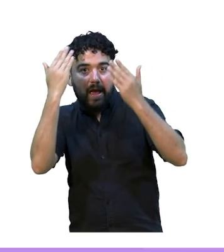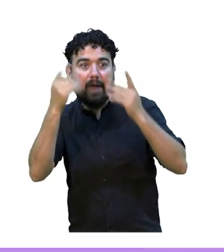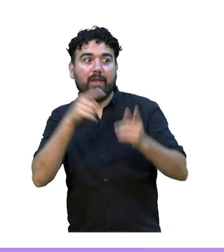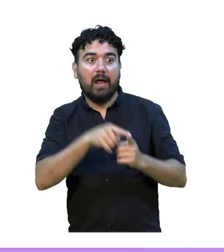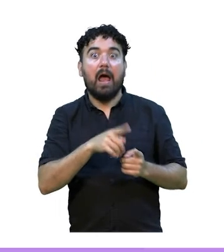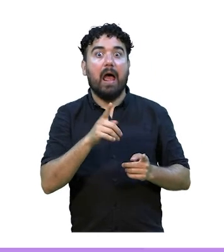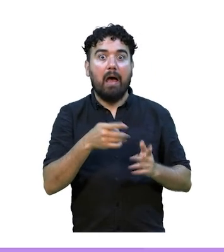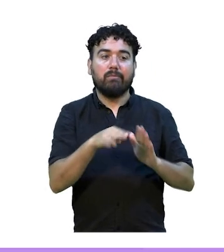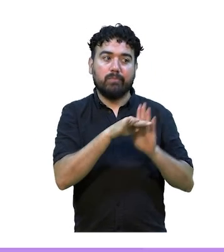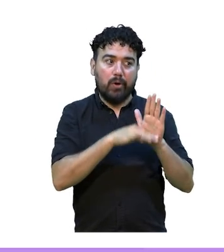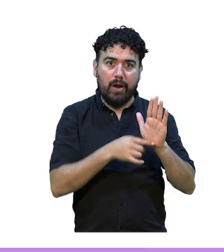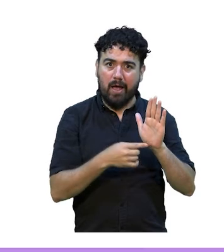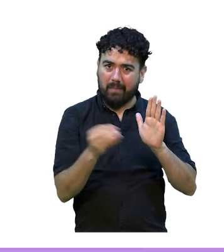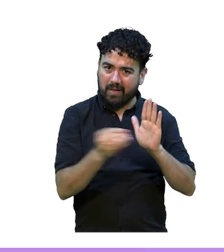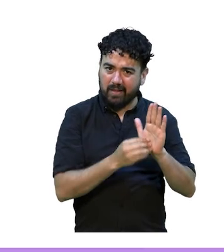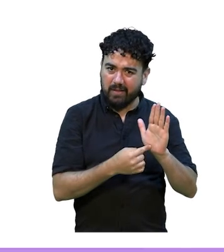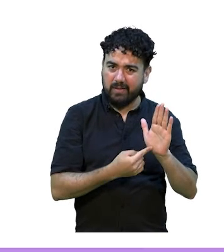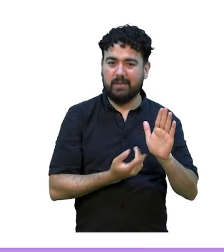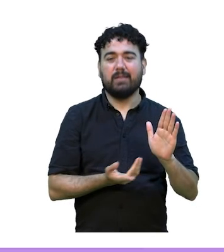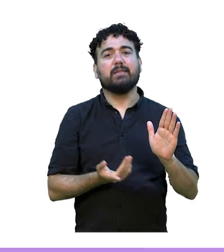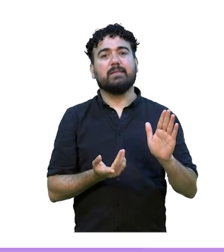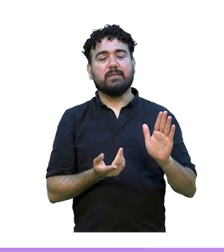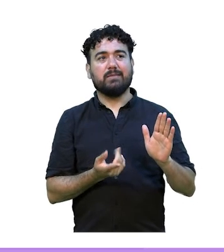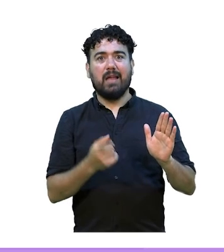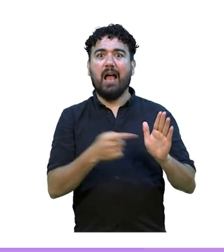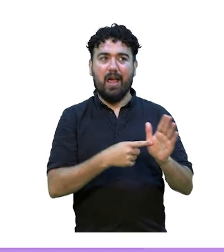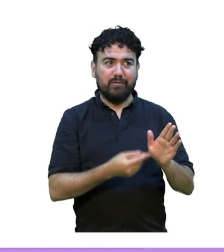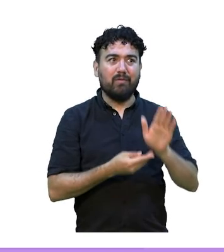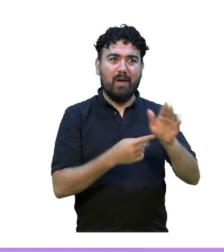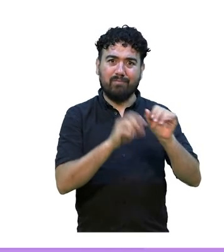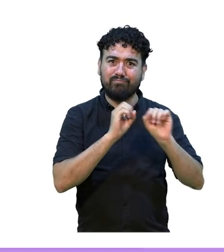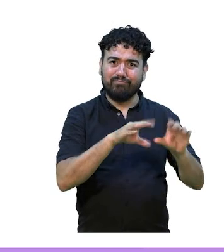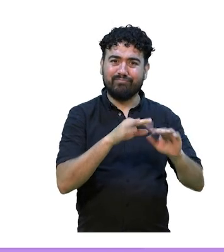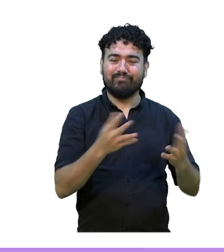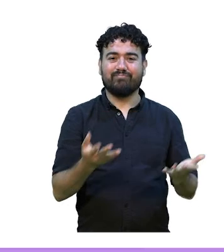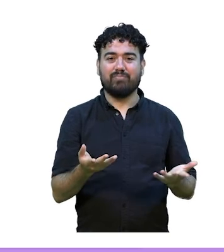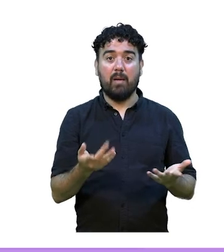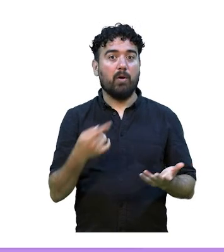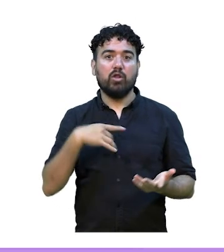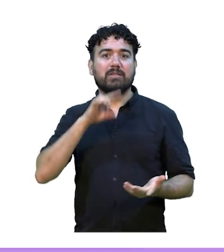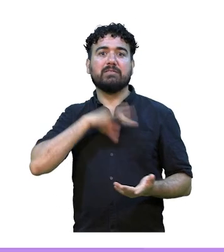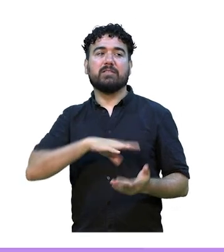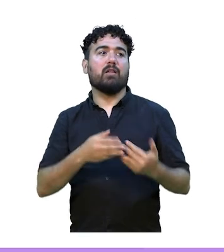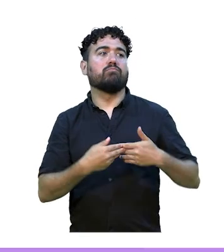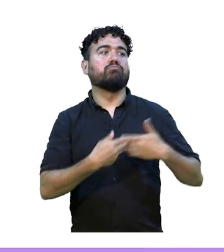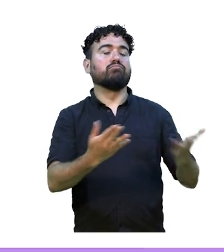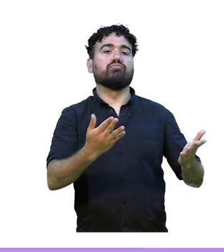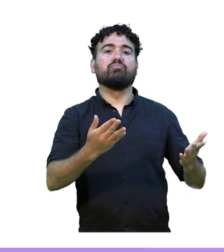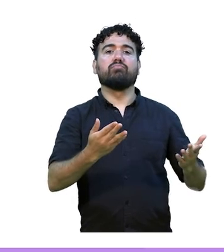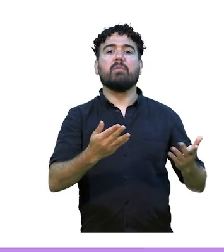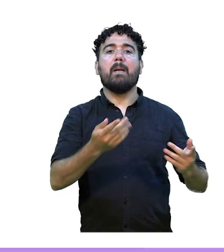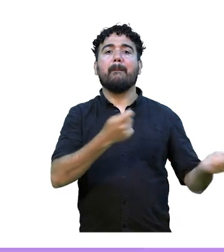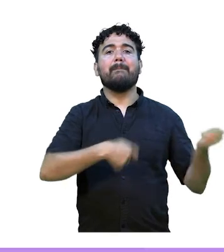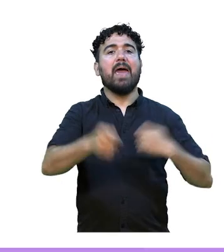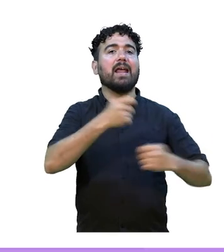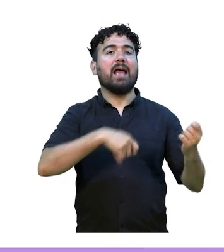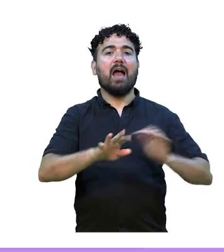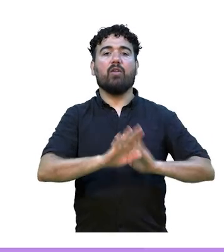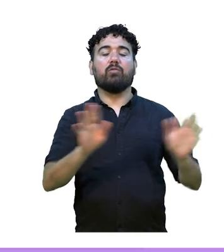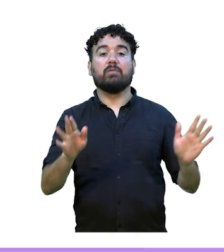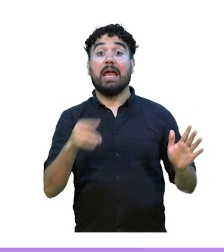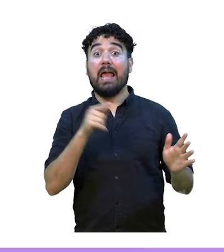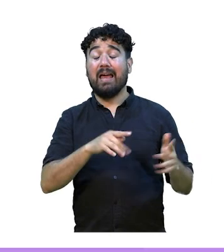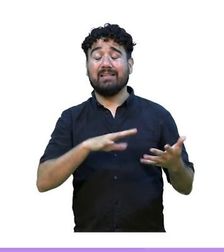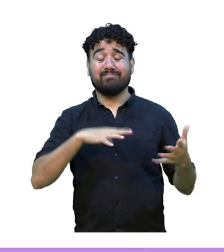programas más semejantes a la JOCA. Y ese es el punto. Se resolvió a la chilena, a la neoliberal, al